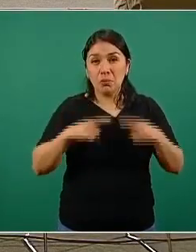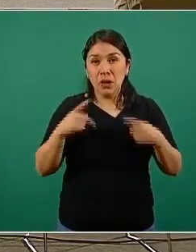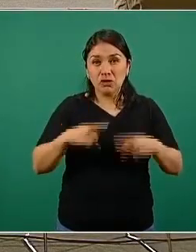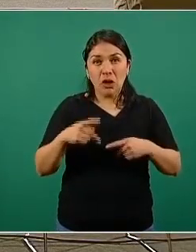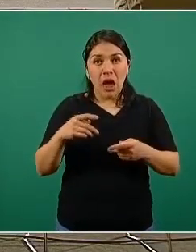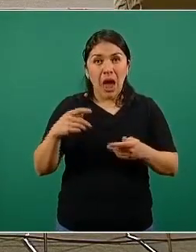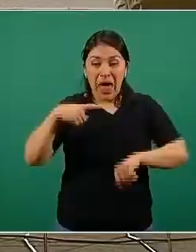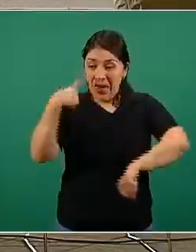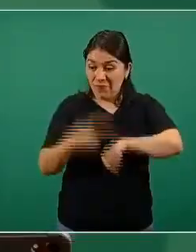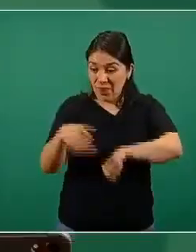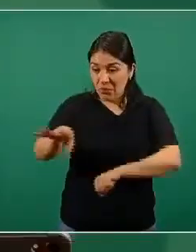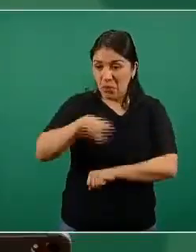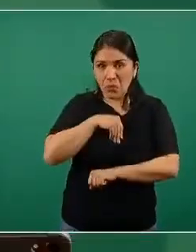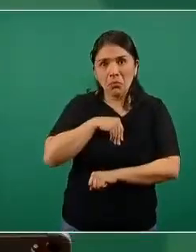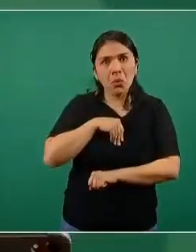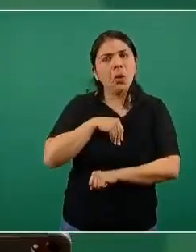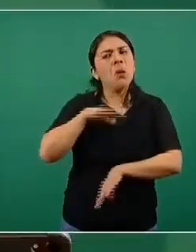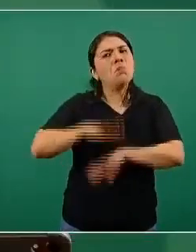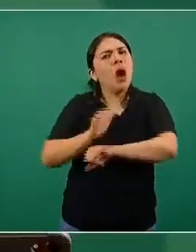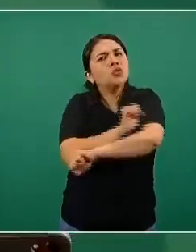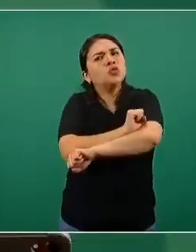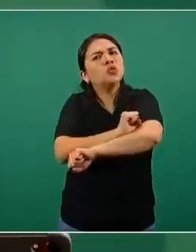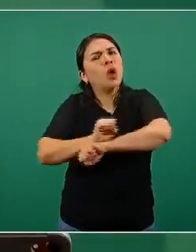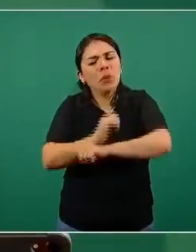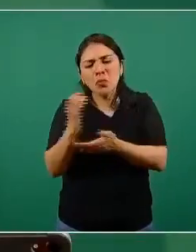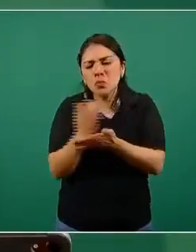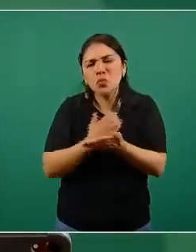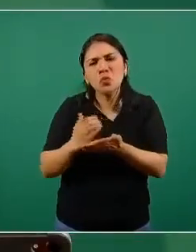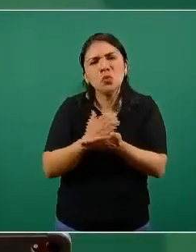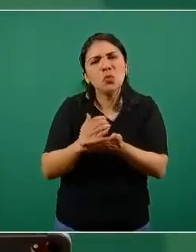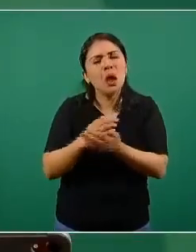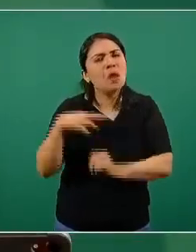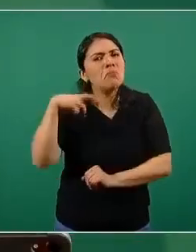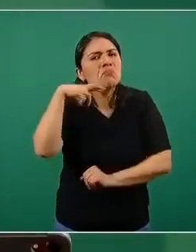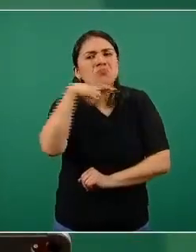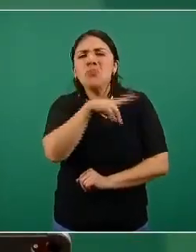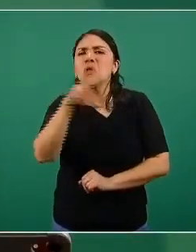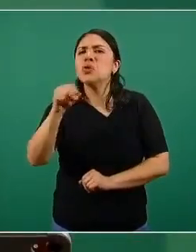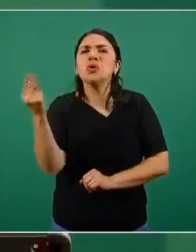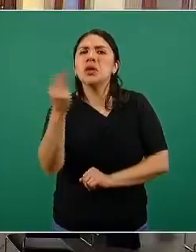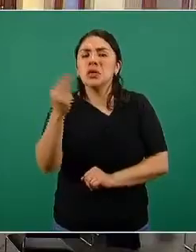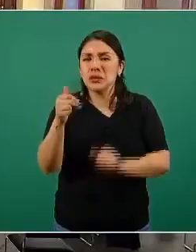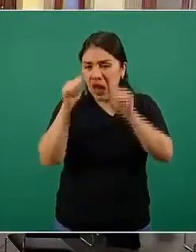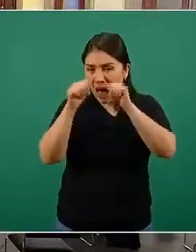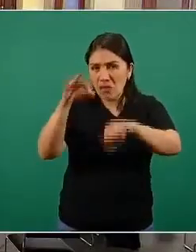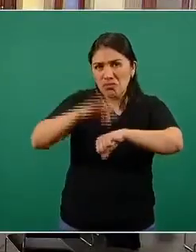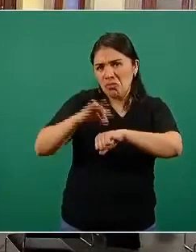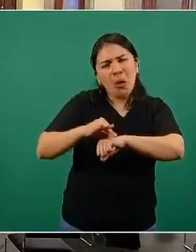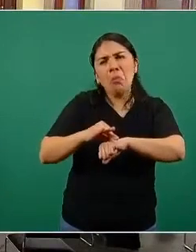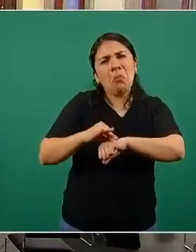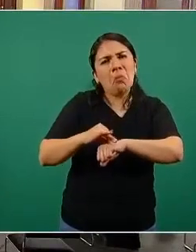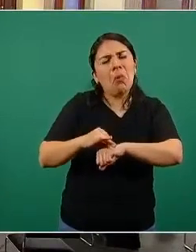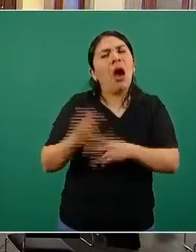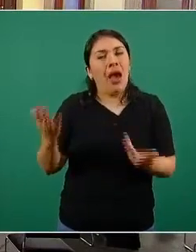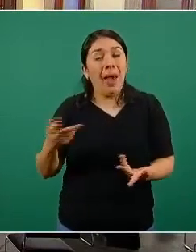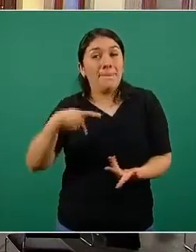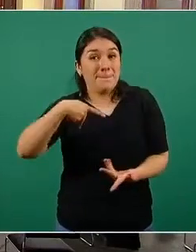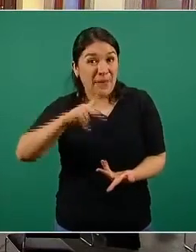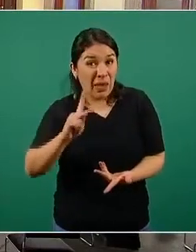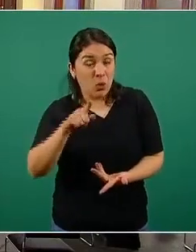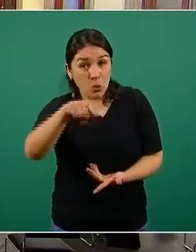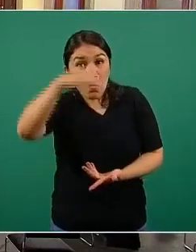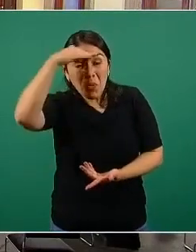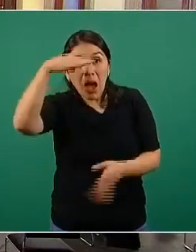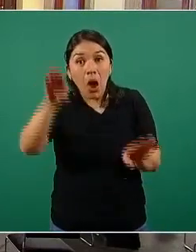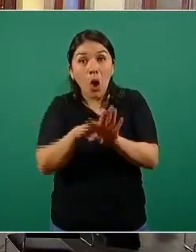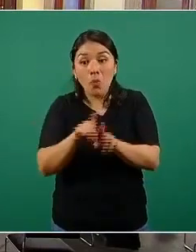se resuelven, son leves y se resuelven prácticamente sin ninguna intervención. Pero no es que podamos